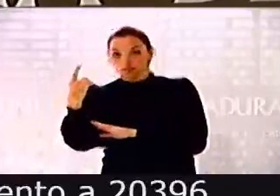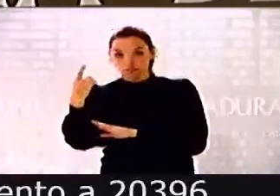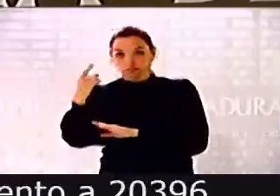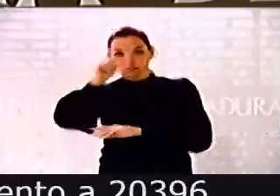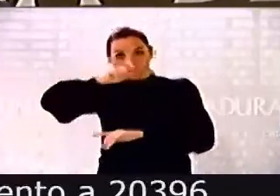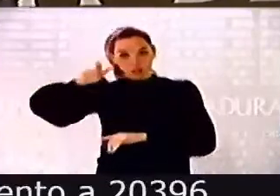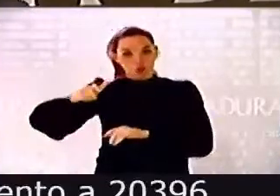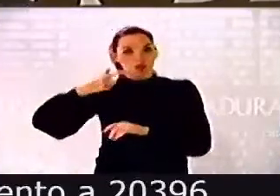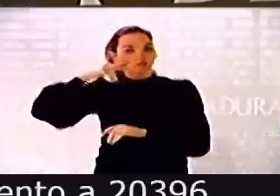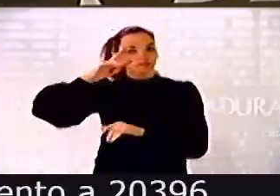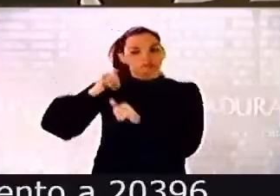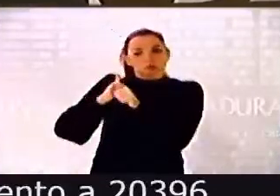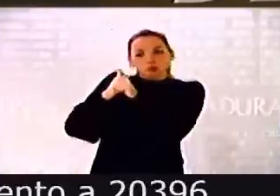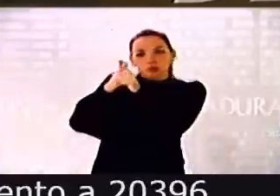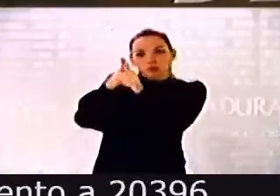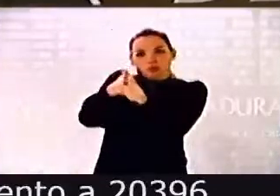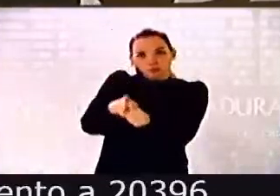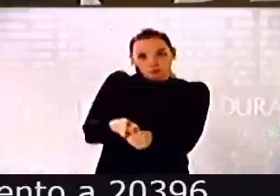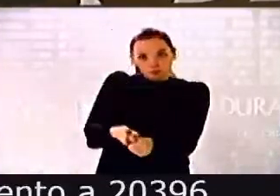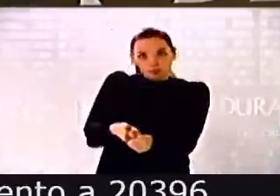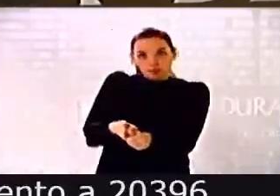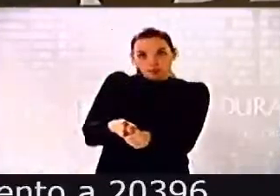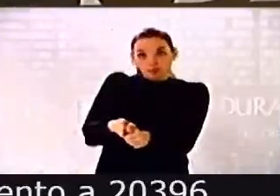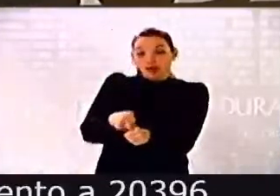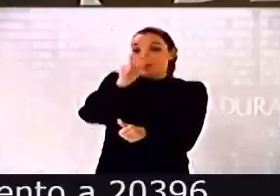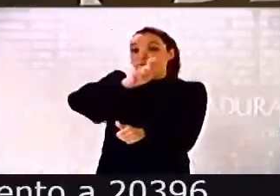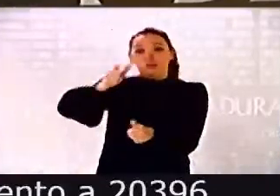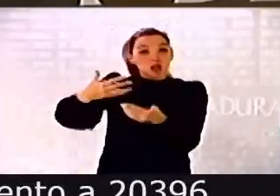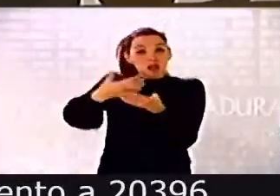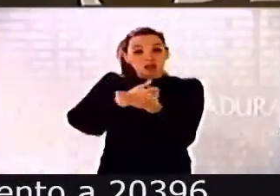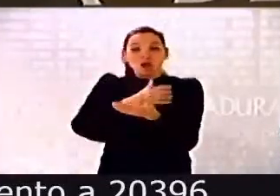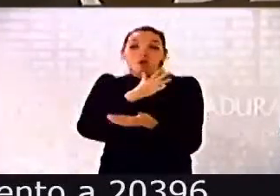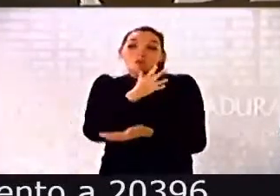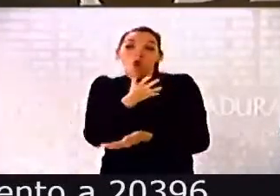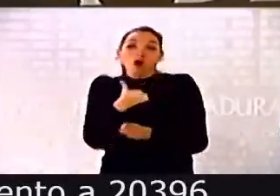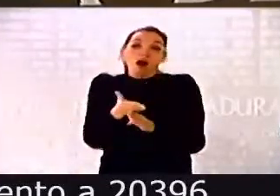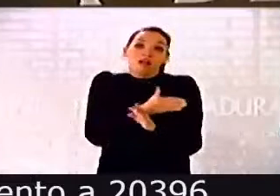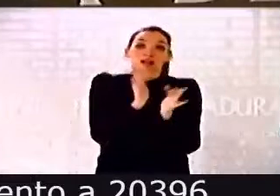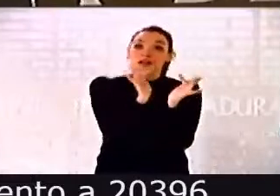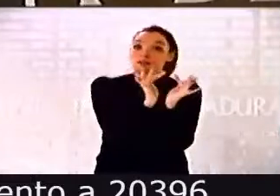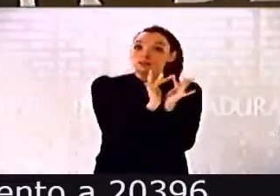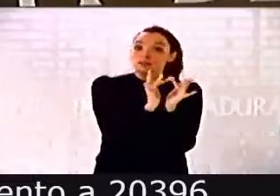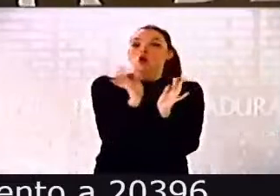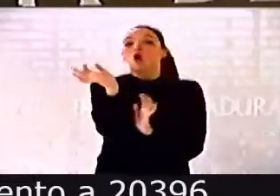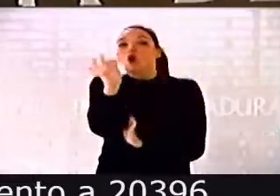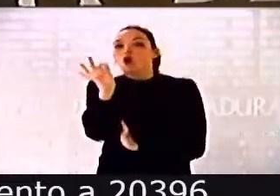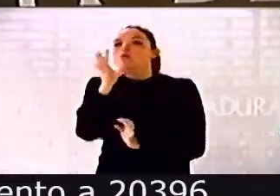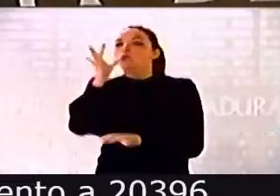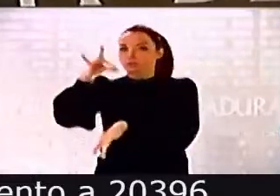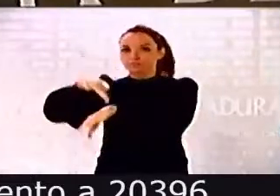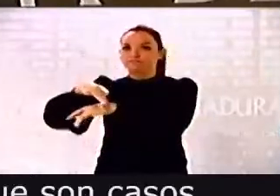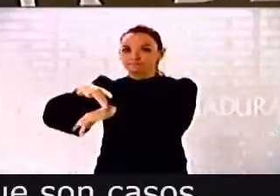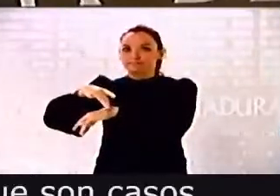20.396 personas, bien porque son contactos o bien porque son casos. De